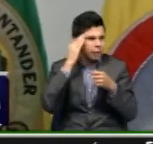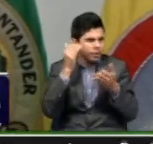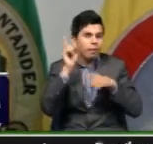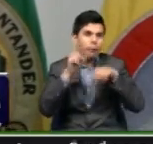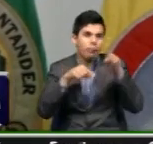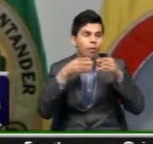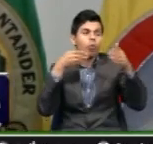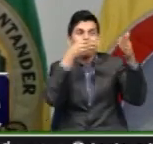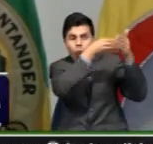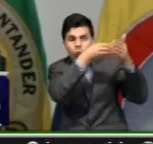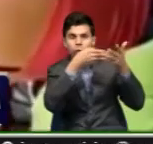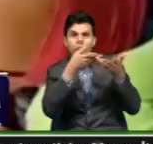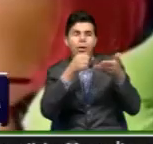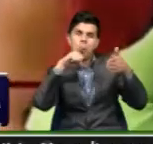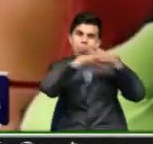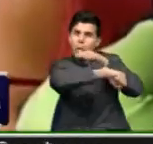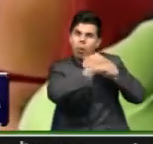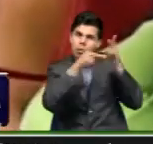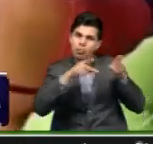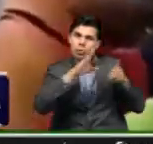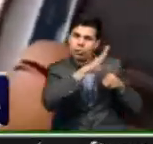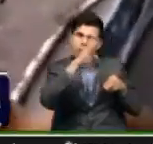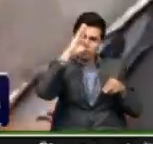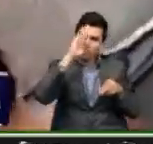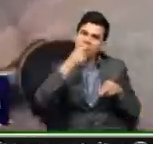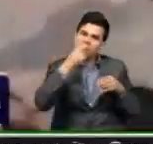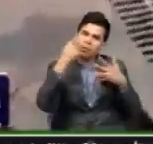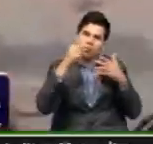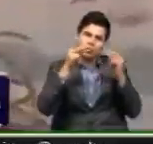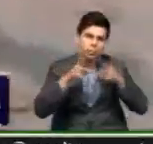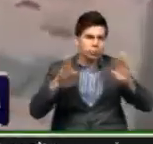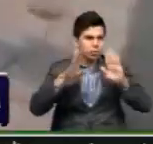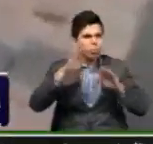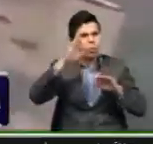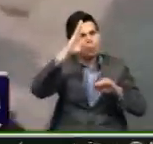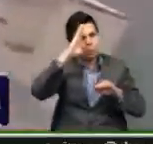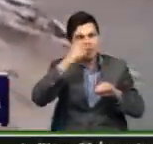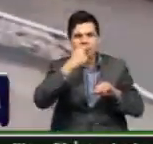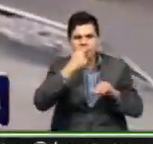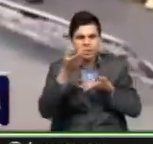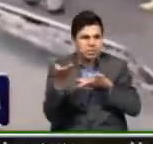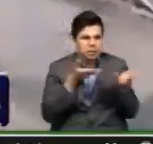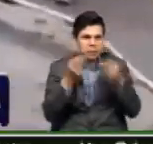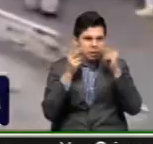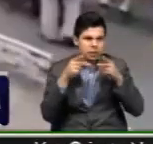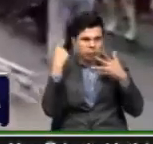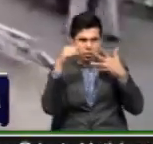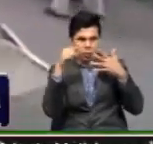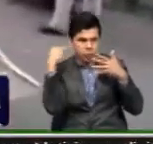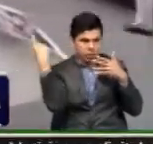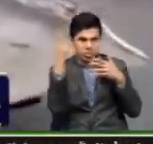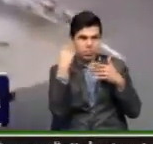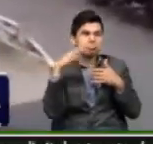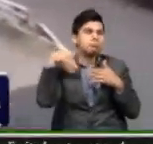cualquier agresión hacia los agentes de tránsito o un servidor o cualquier servidor público, pues esto